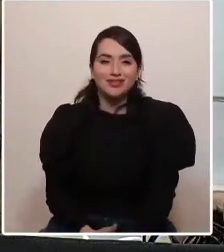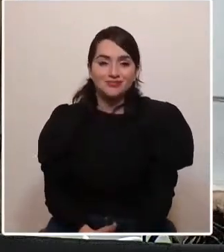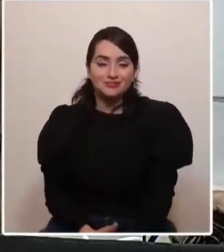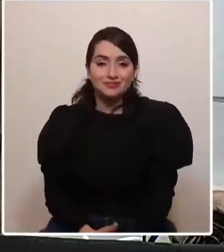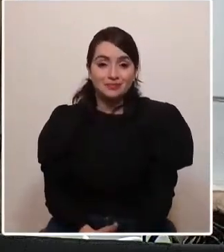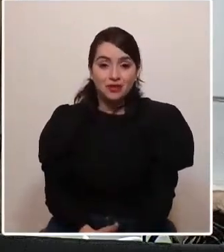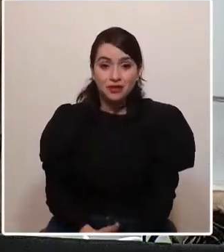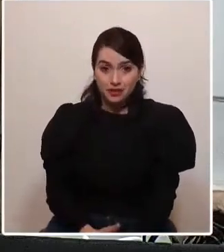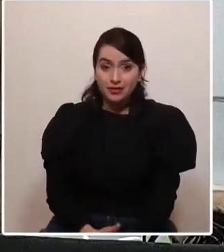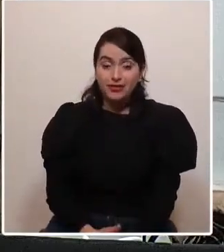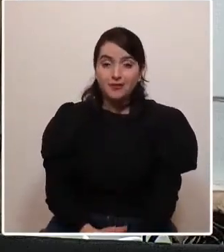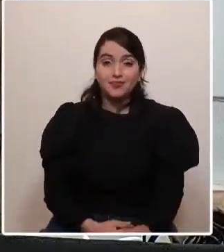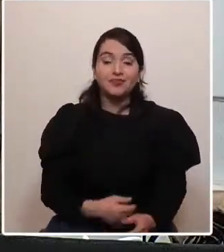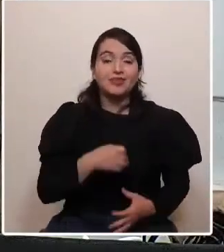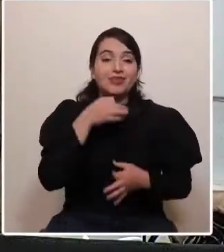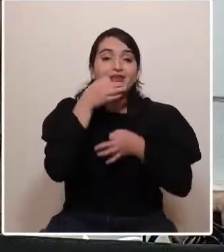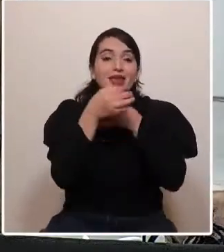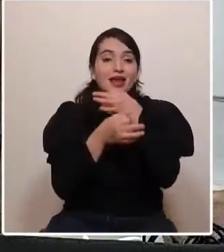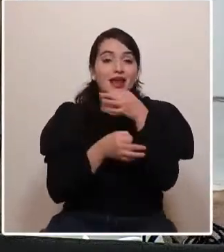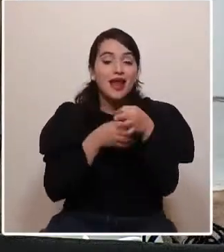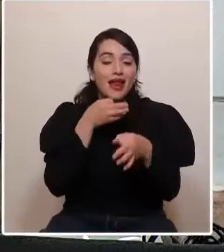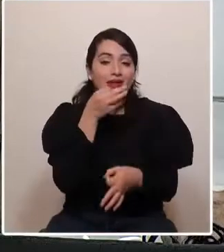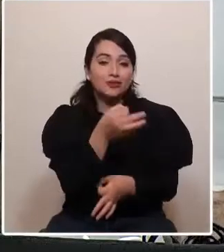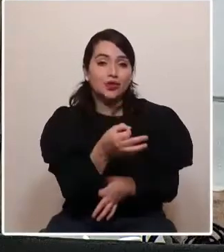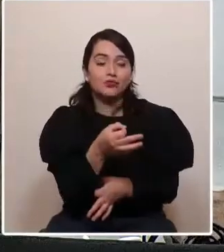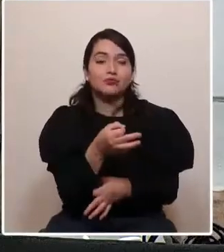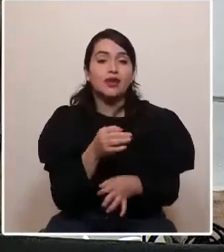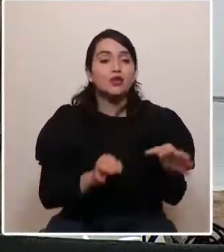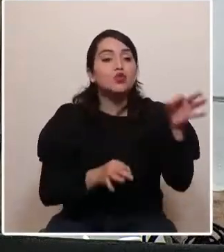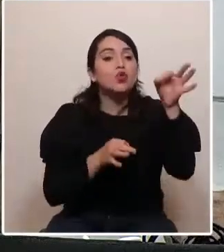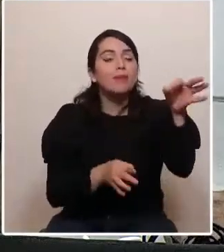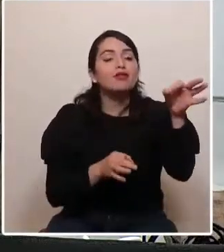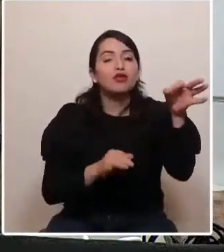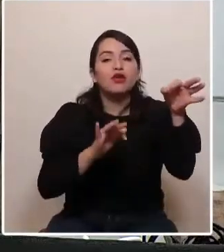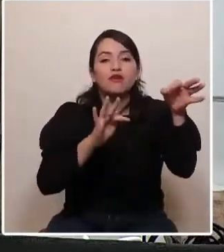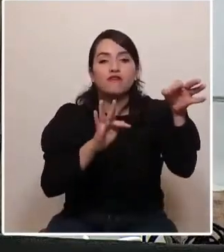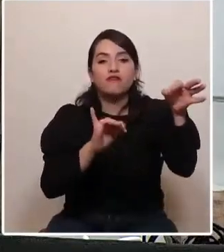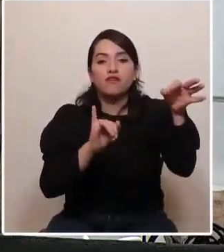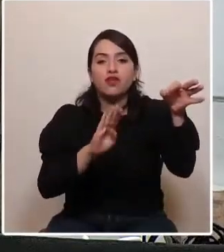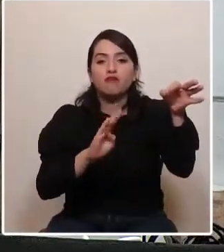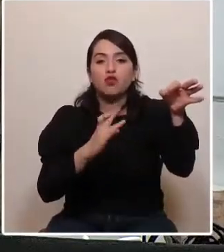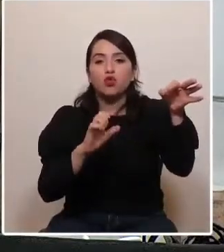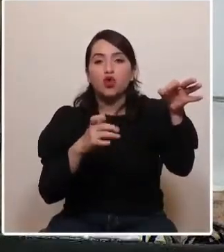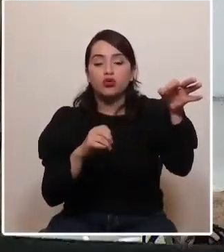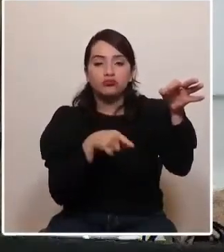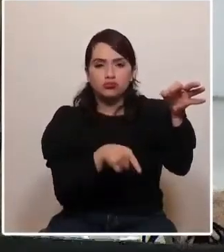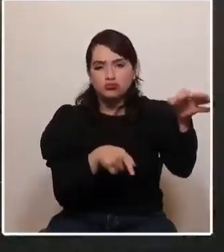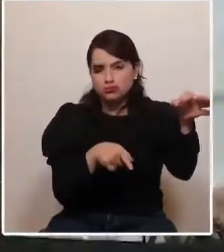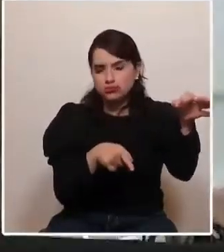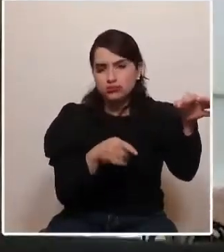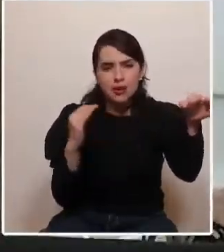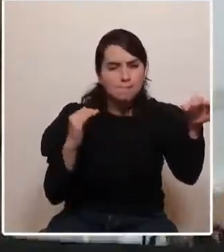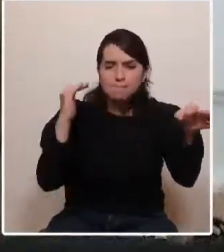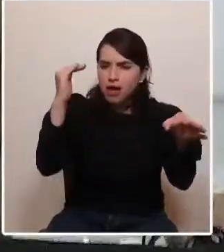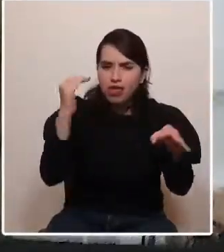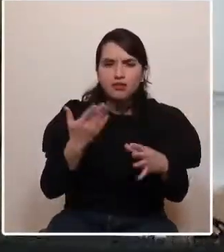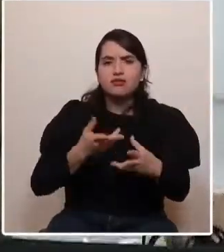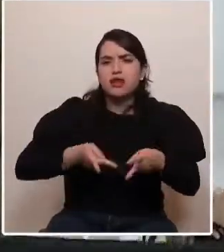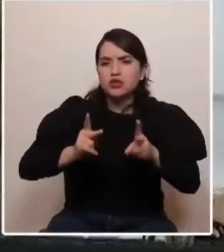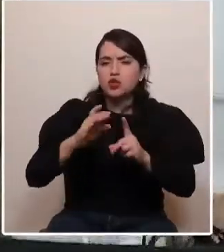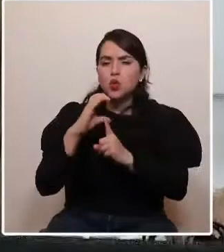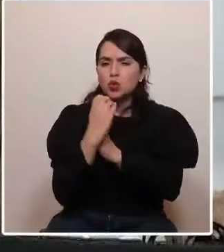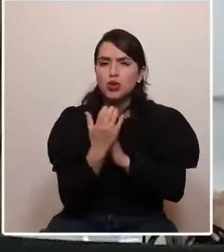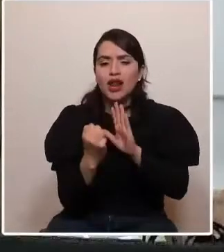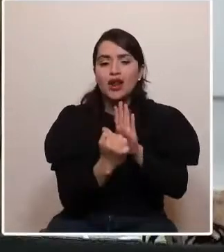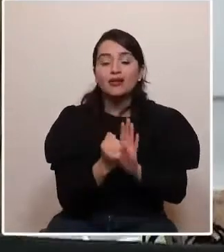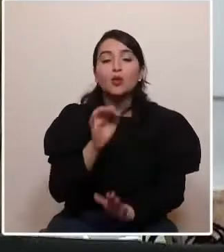la propia Declaración de Friburgo, instrumento internacional madre de los derechos culturales, en su artículo 5, considera